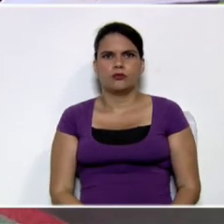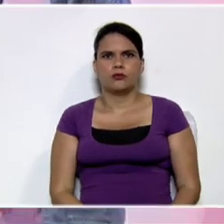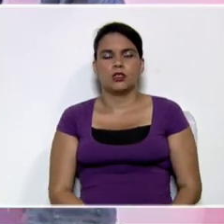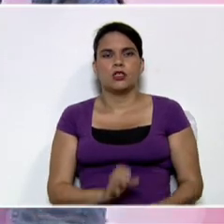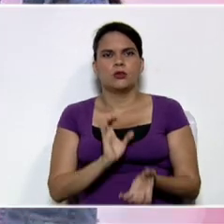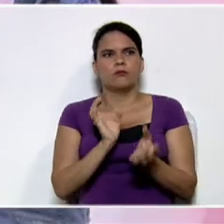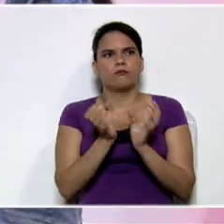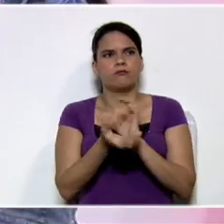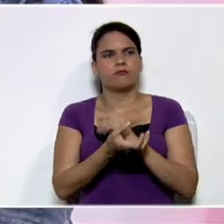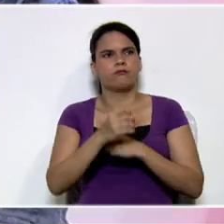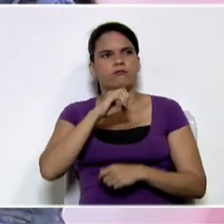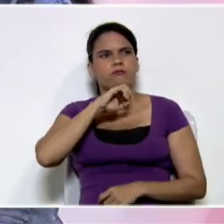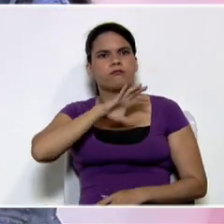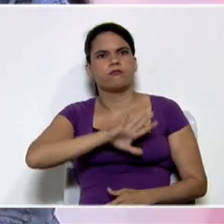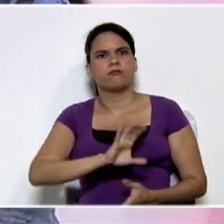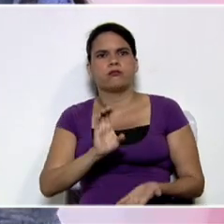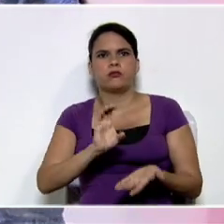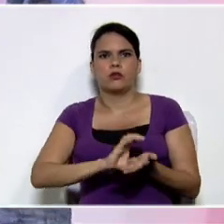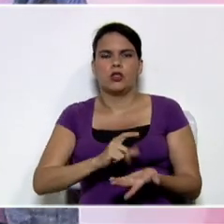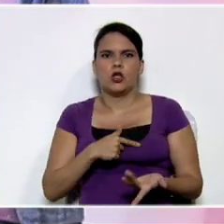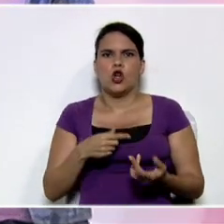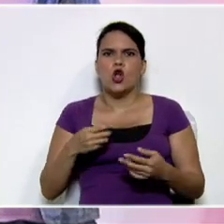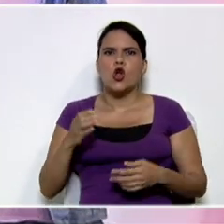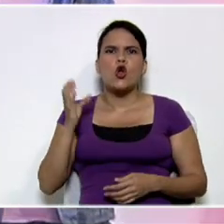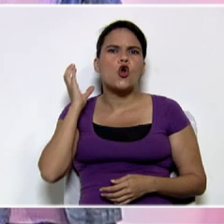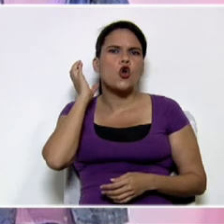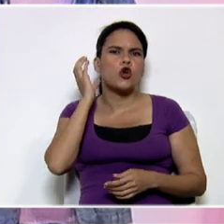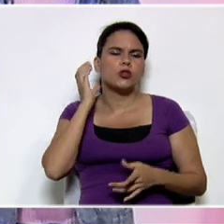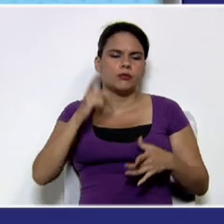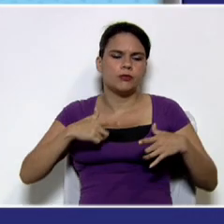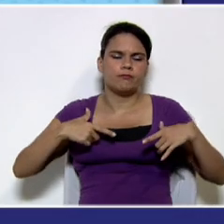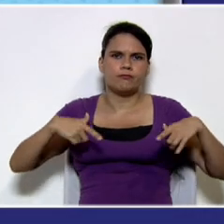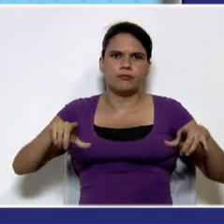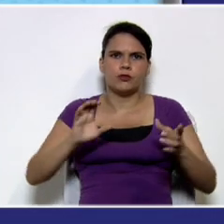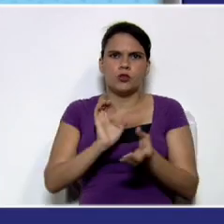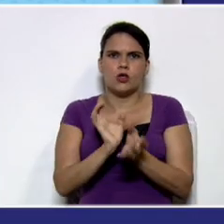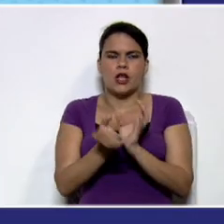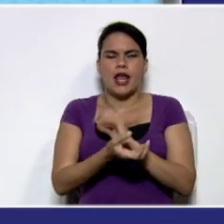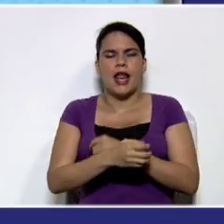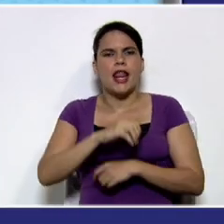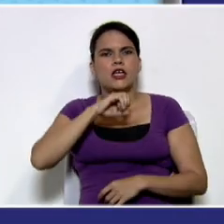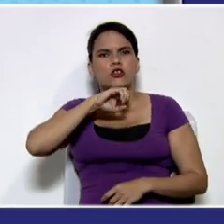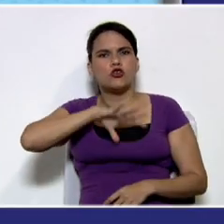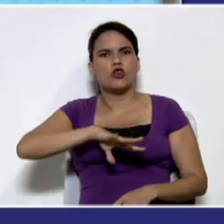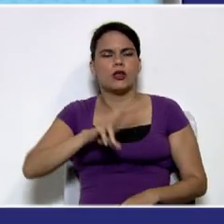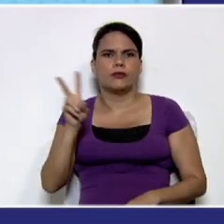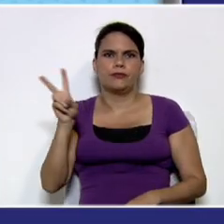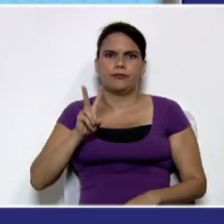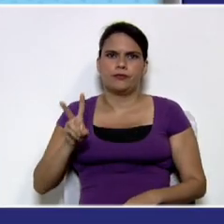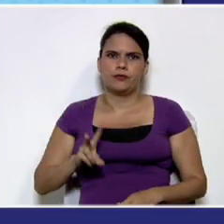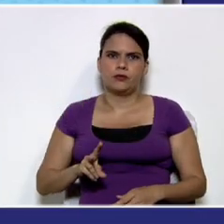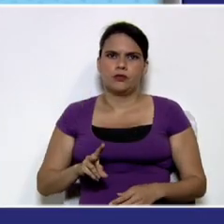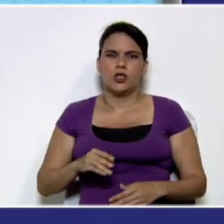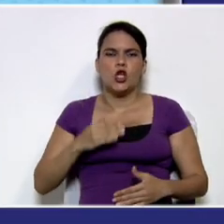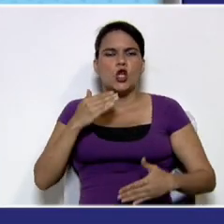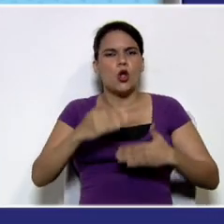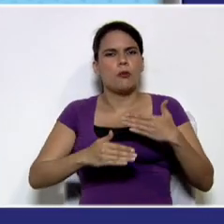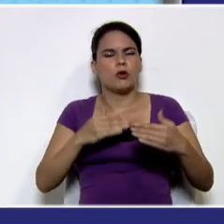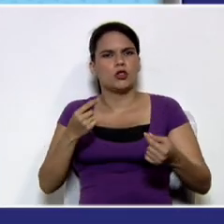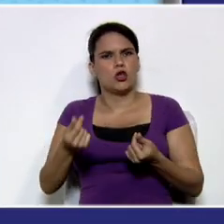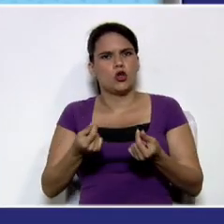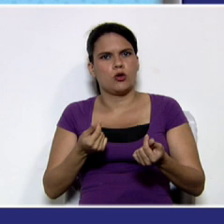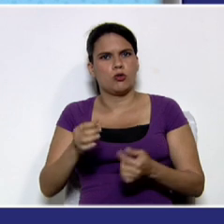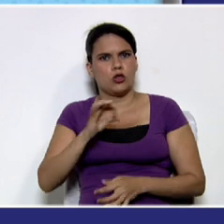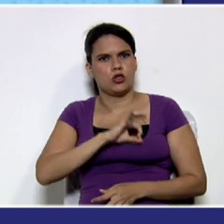Historia y Ciudadanía, como lo es el conocimiento del espacio geográfico, la historia de Venezuela, los procesos económicos y sociales y